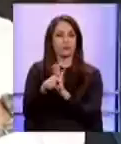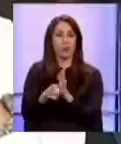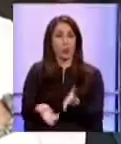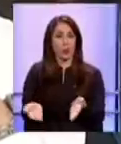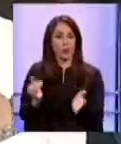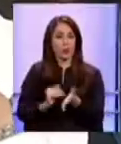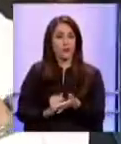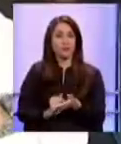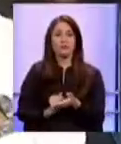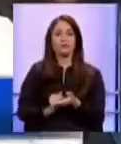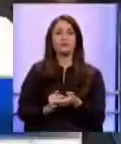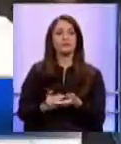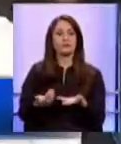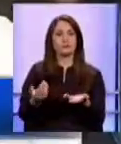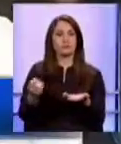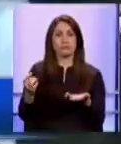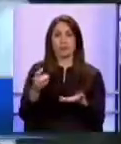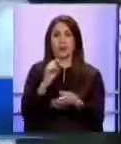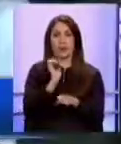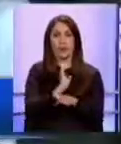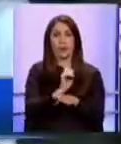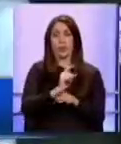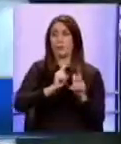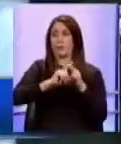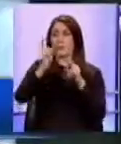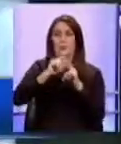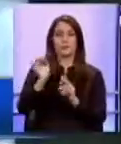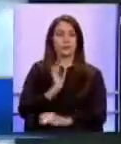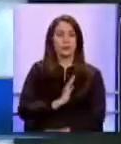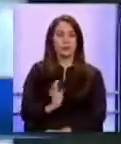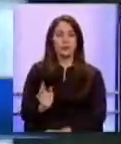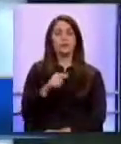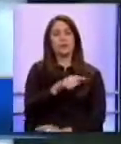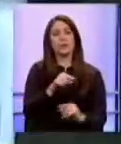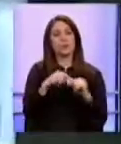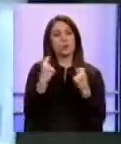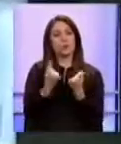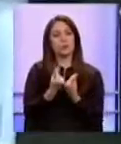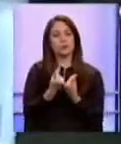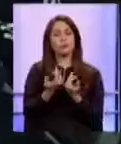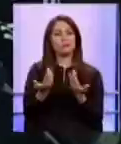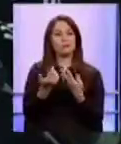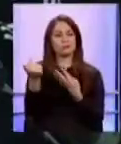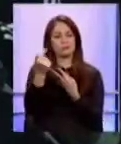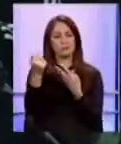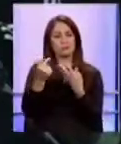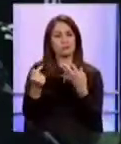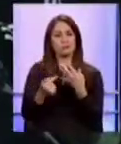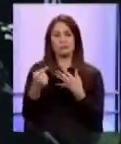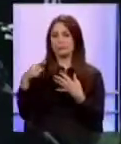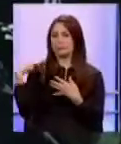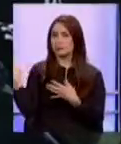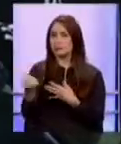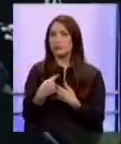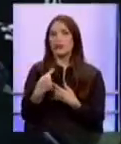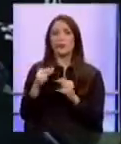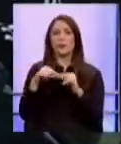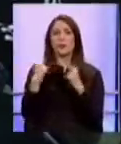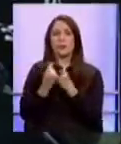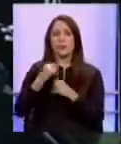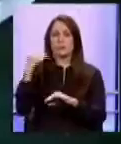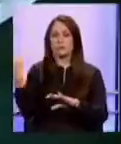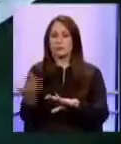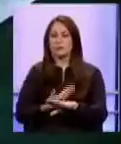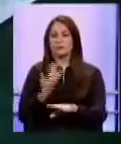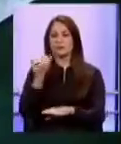volverán a expulsarnos del país. Por otro lado, este frente dio a conocer las demandas de los pueblos, nacionalidades y